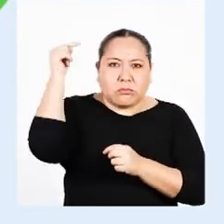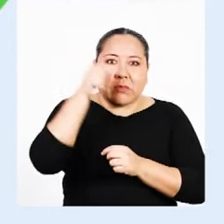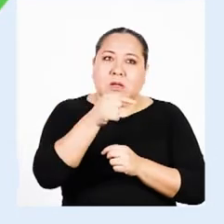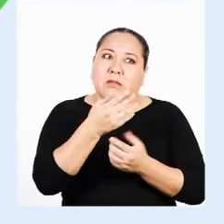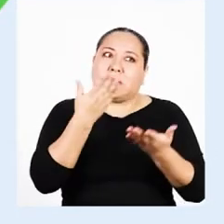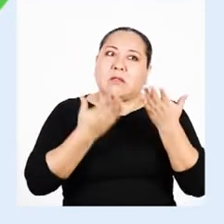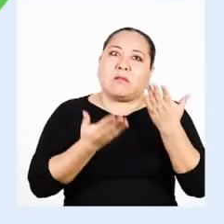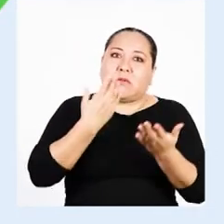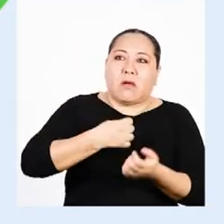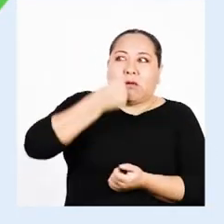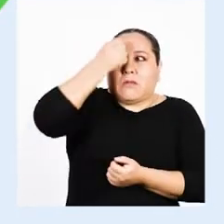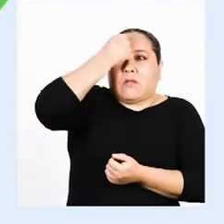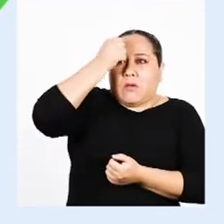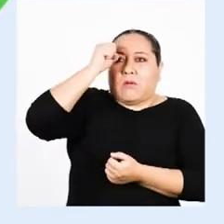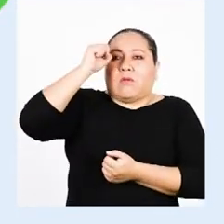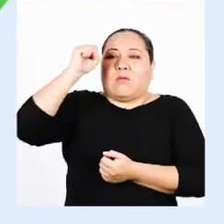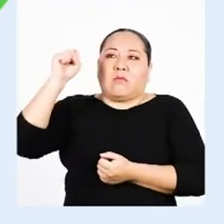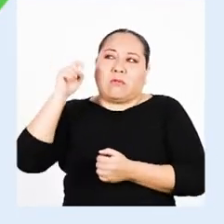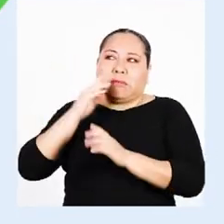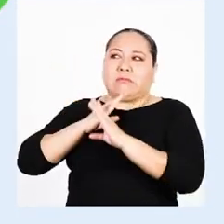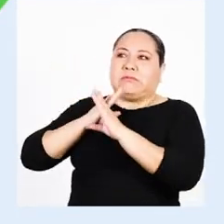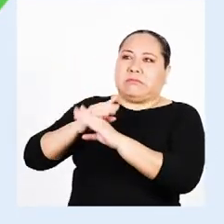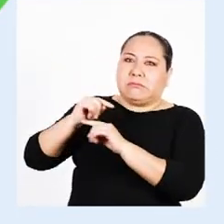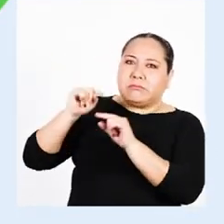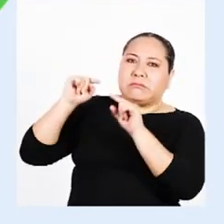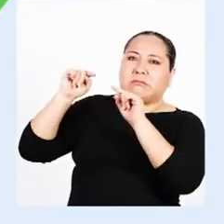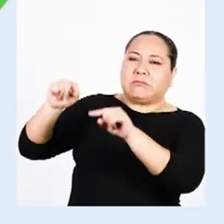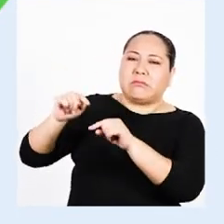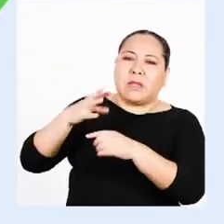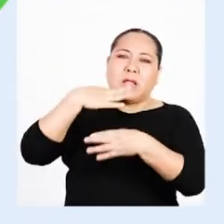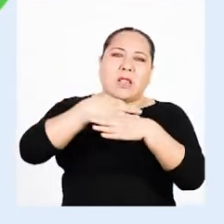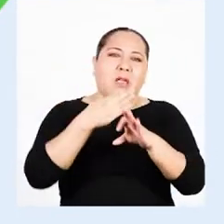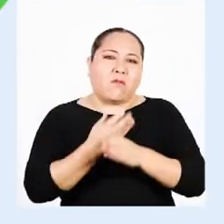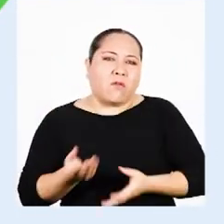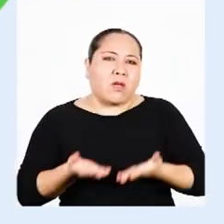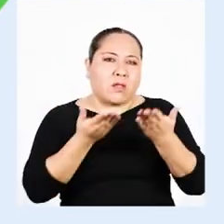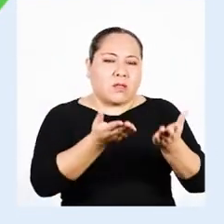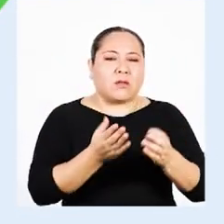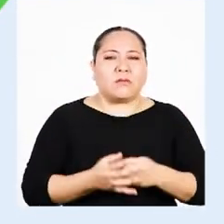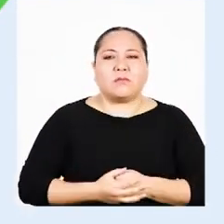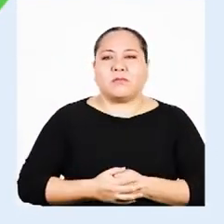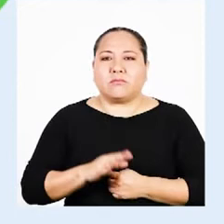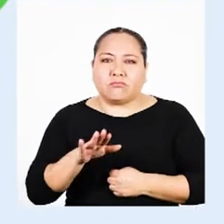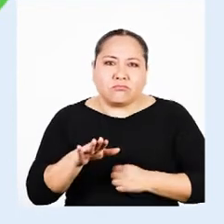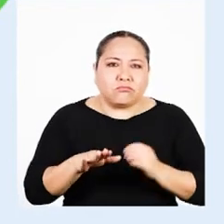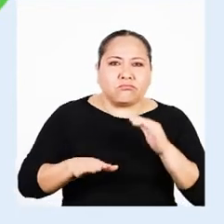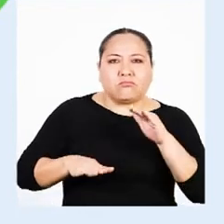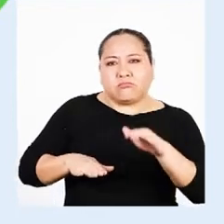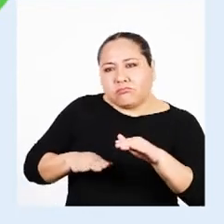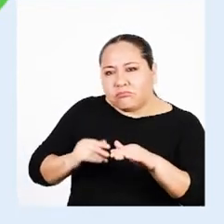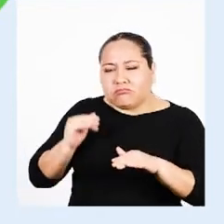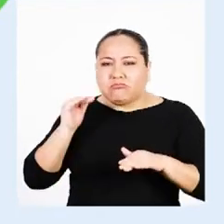pues podrían realizar un levantamiento contra ellos y el sistema.